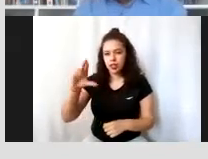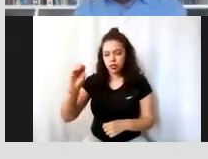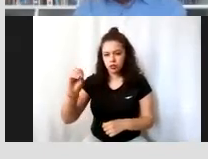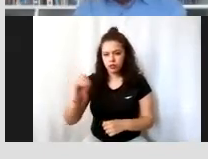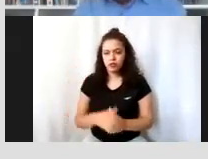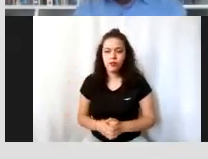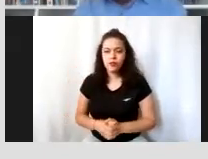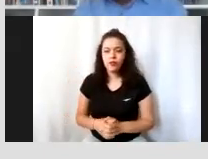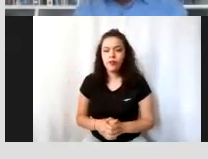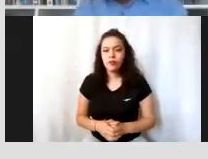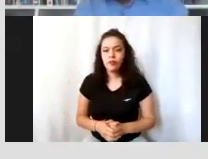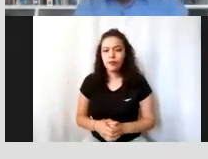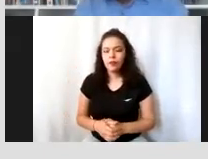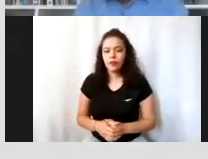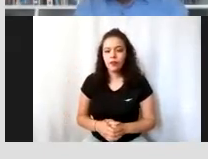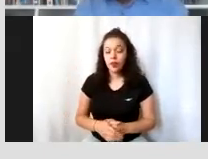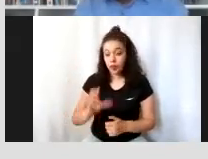Chávez. Ok, Lupita.